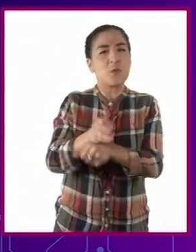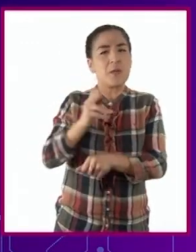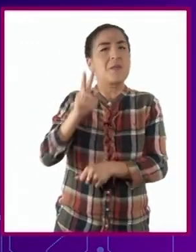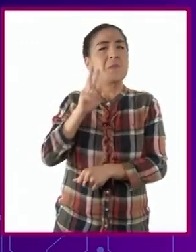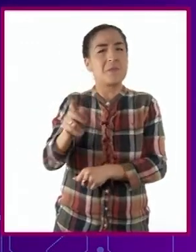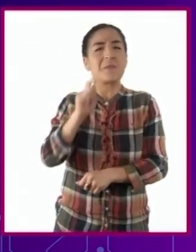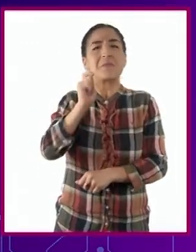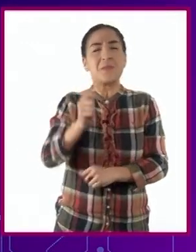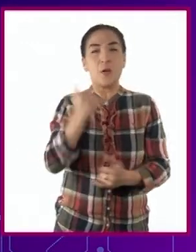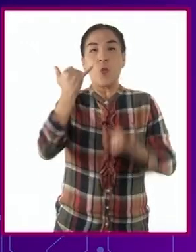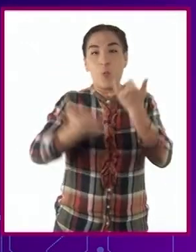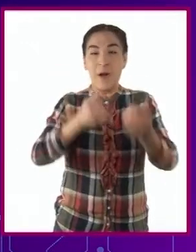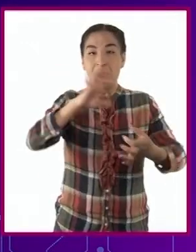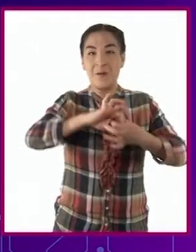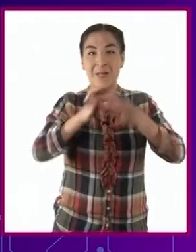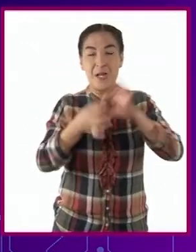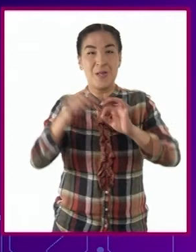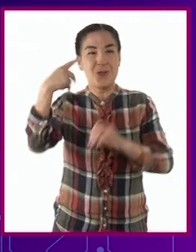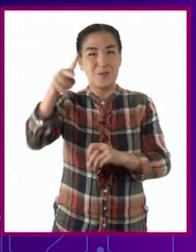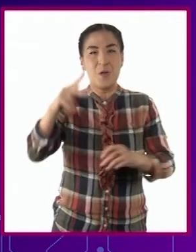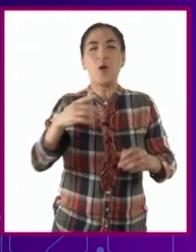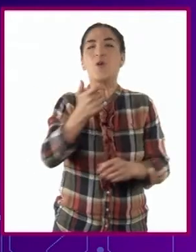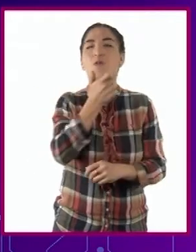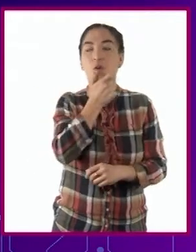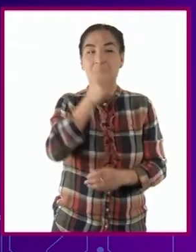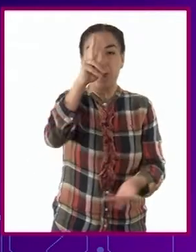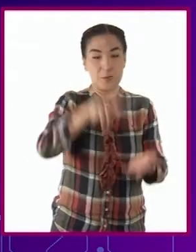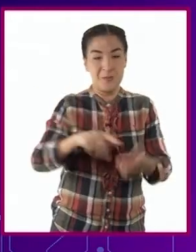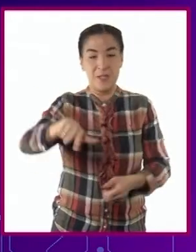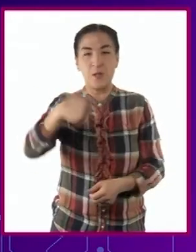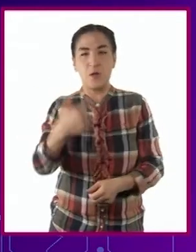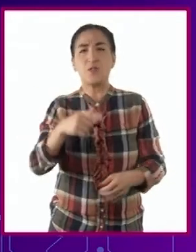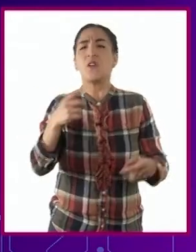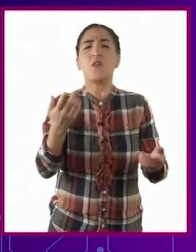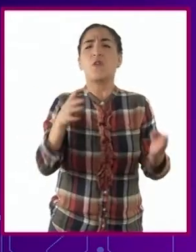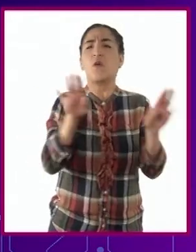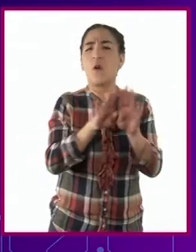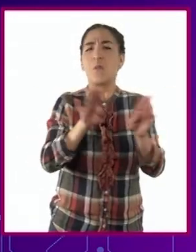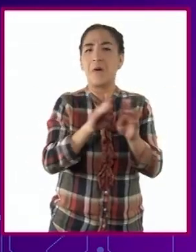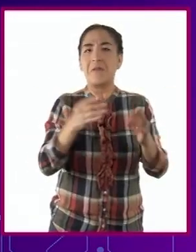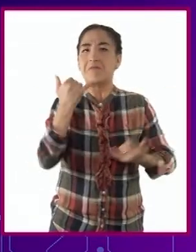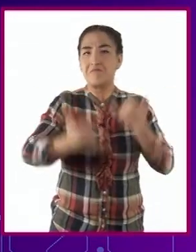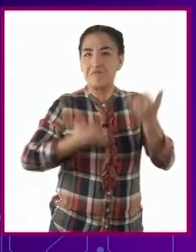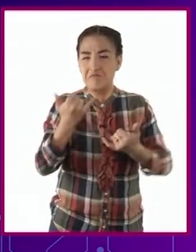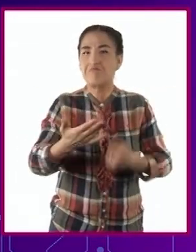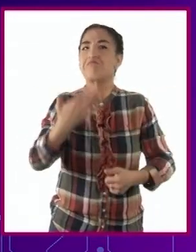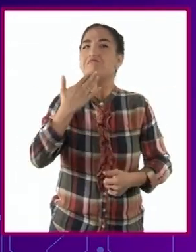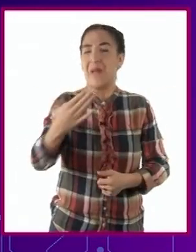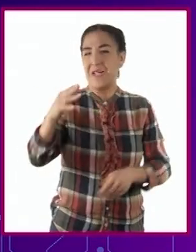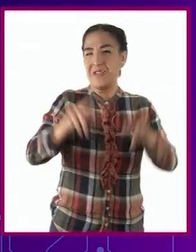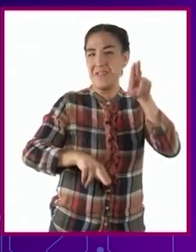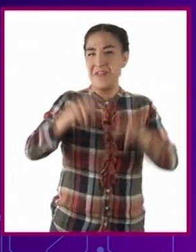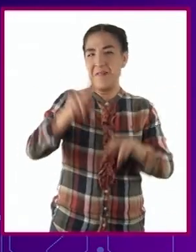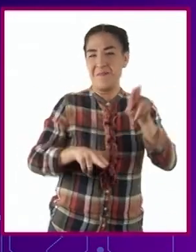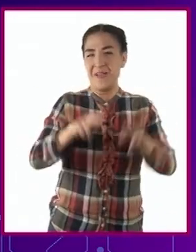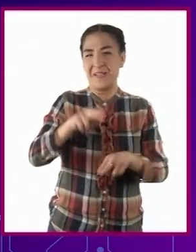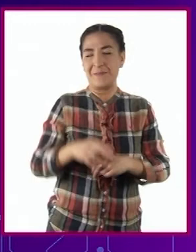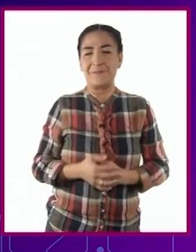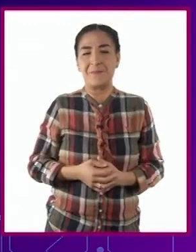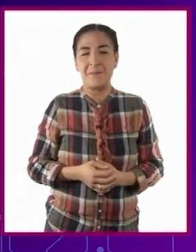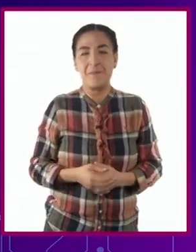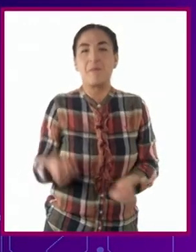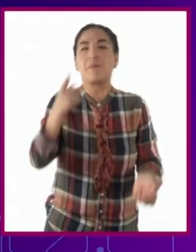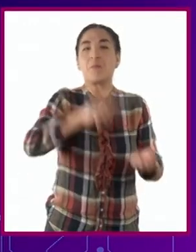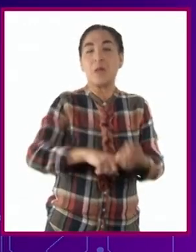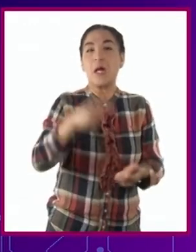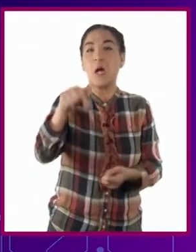que en los Juegos Olímpicos de Londres en 2012 se desarrolló el mejor nivel de esta competencia, dentro de los